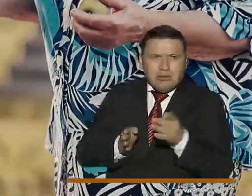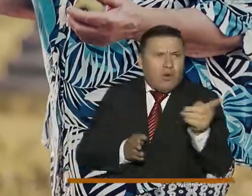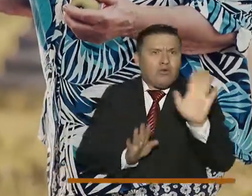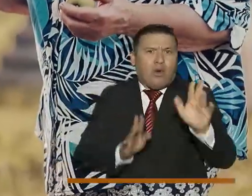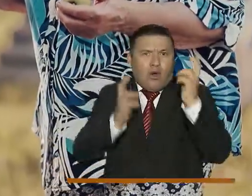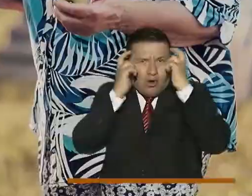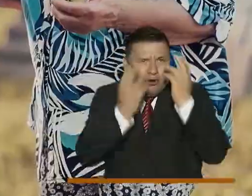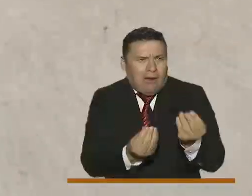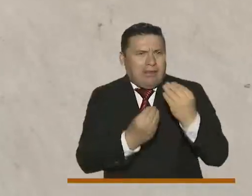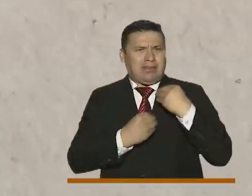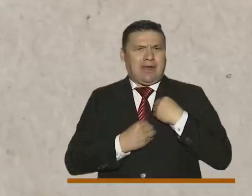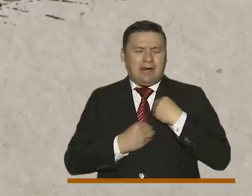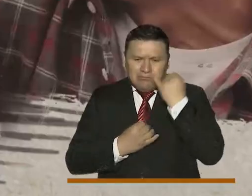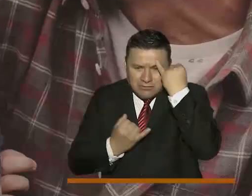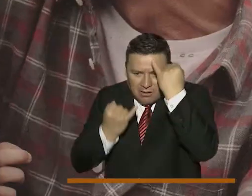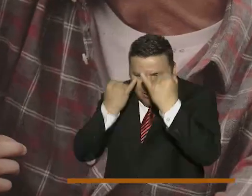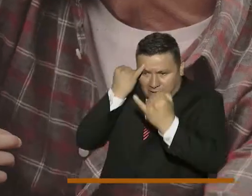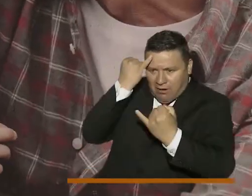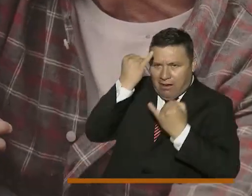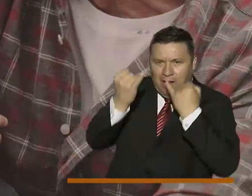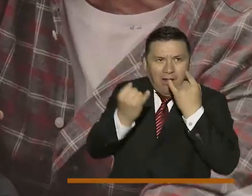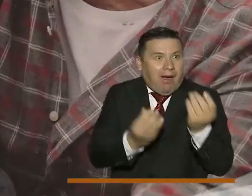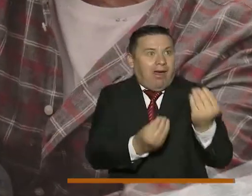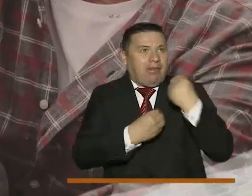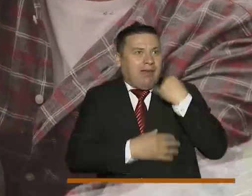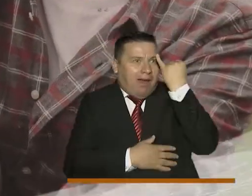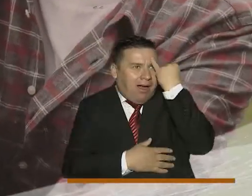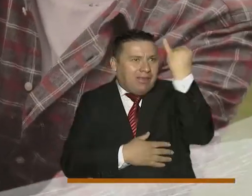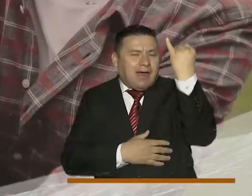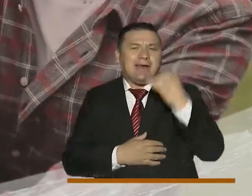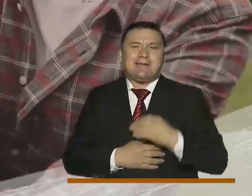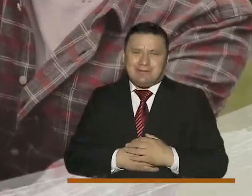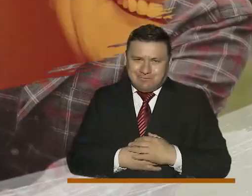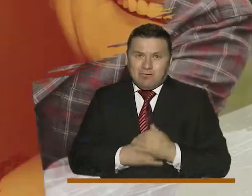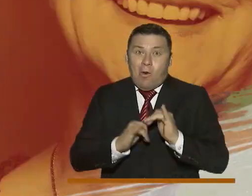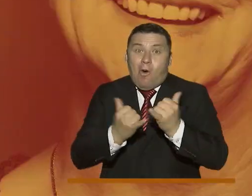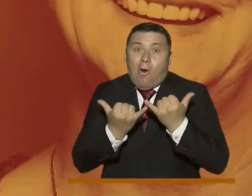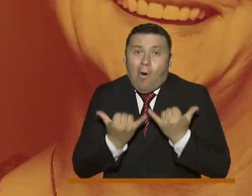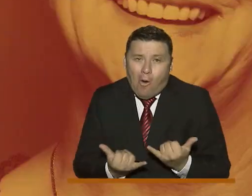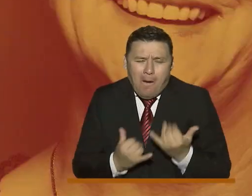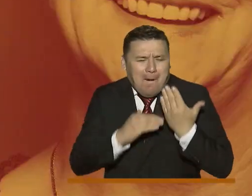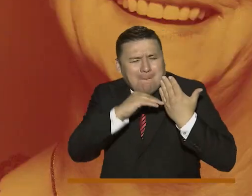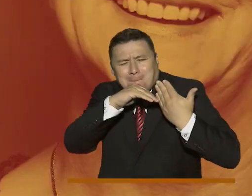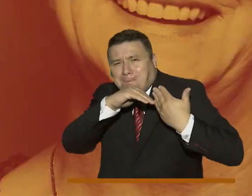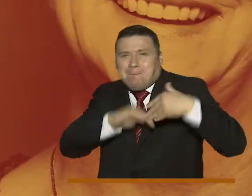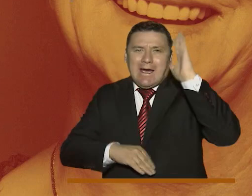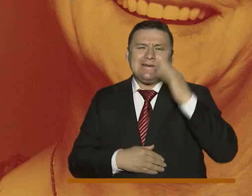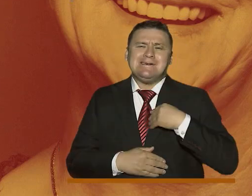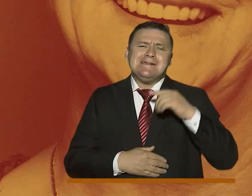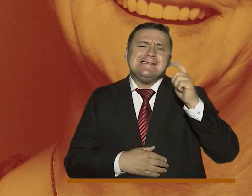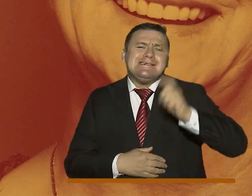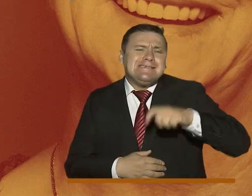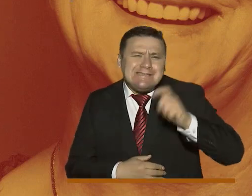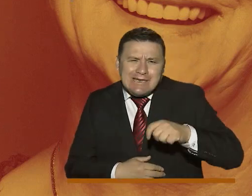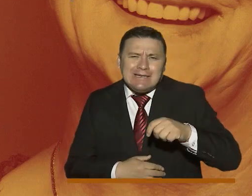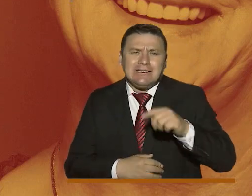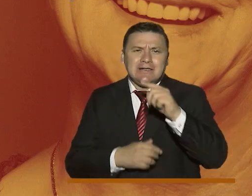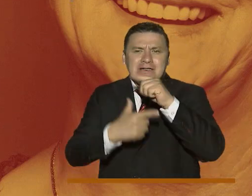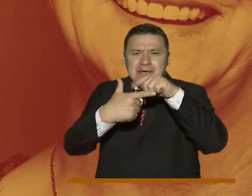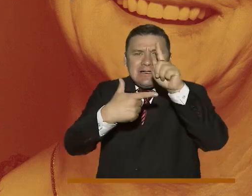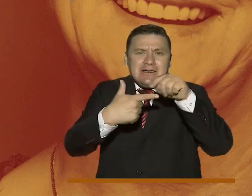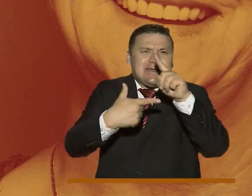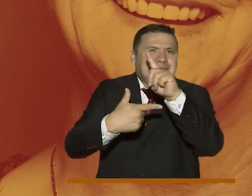tu conocimiento, a reinventarnos con tus ideas. Por eso hoy, más que nunca, necesitamos